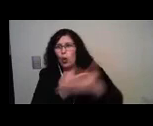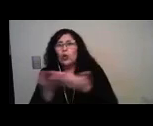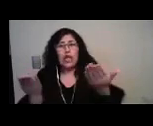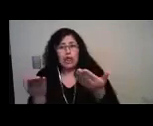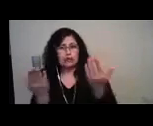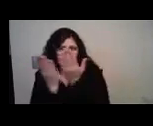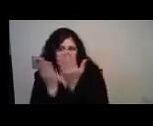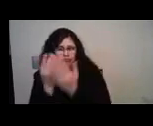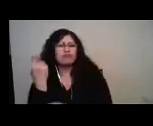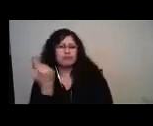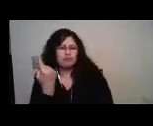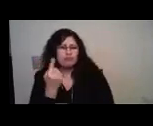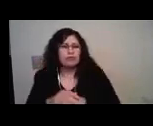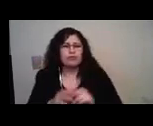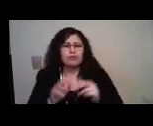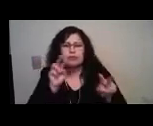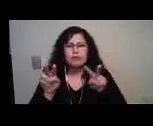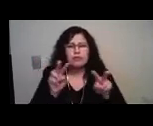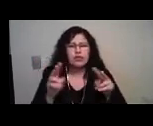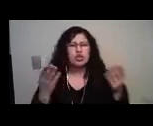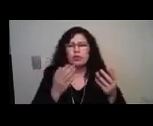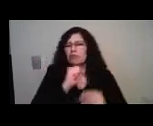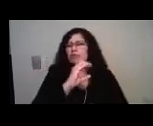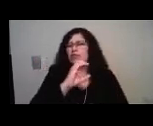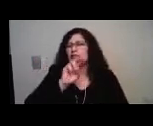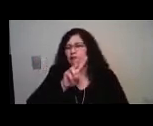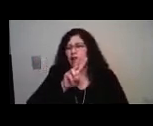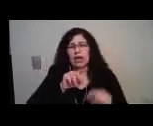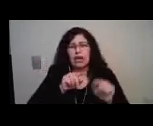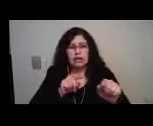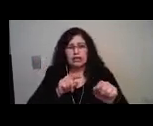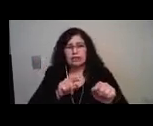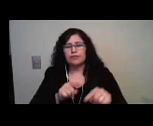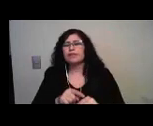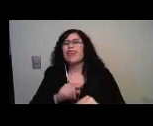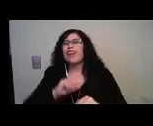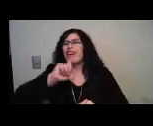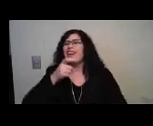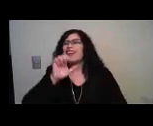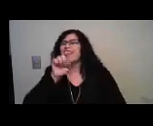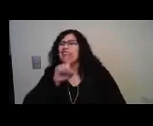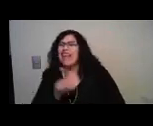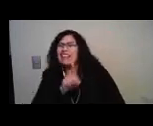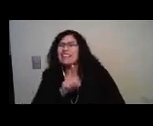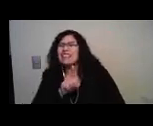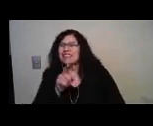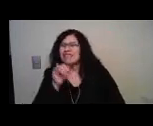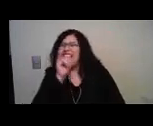la guía clínica de ambos accidentes vasculares encefálicos que están garantizadas por patología GES, ¿ya?